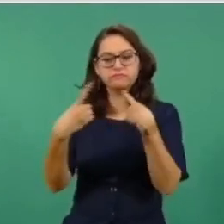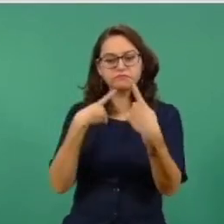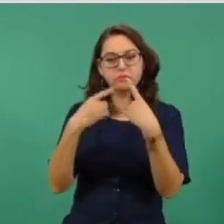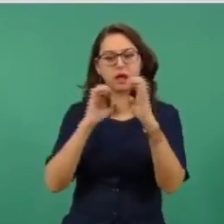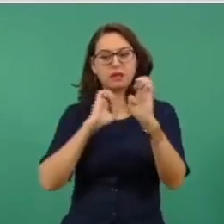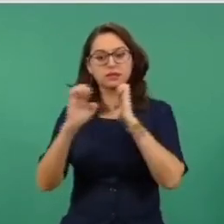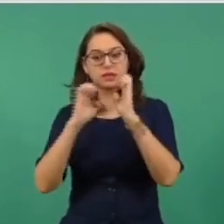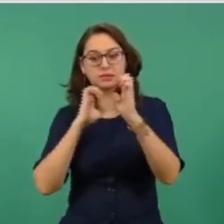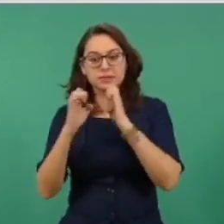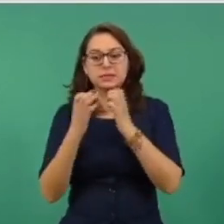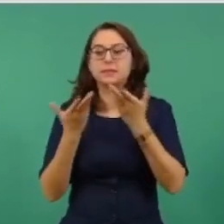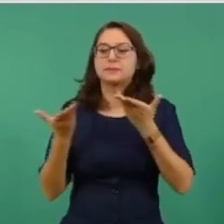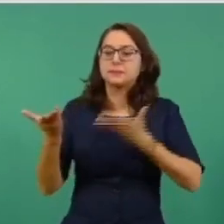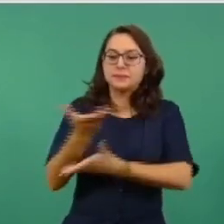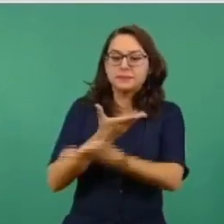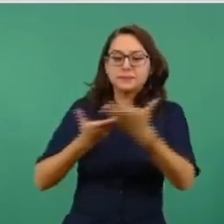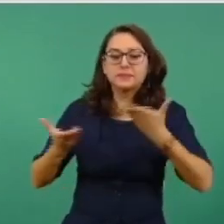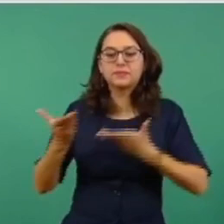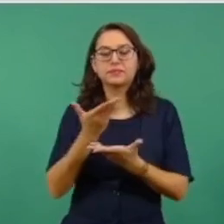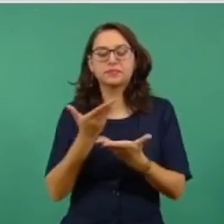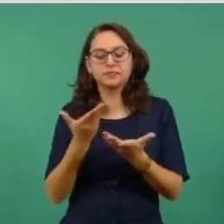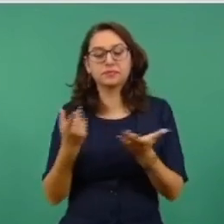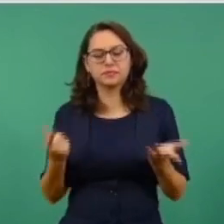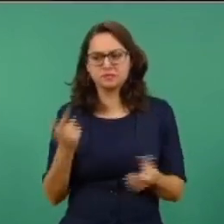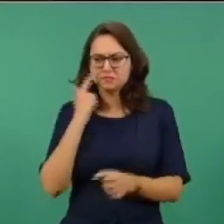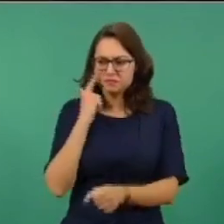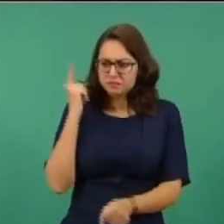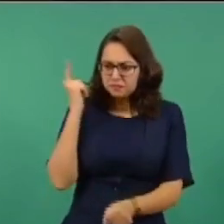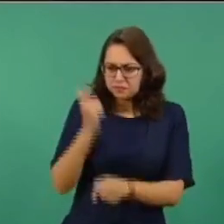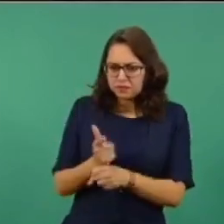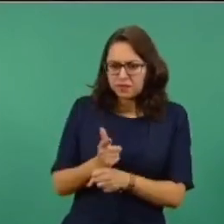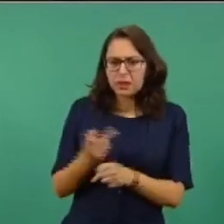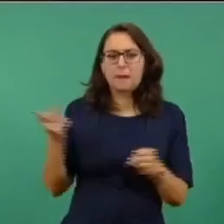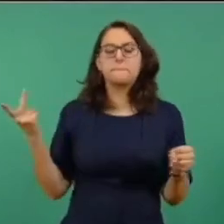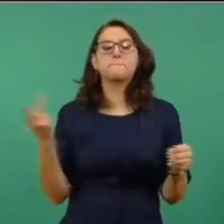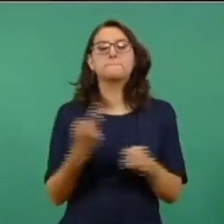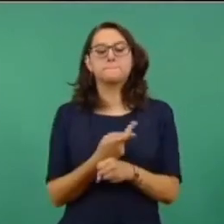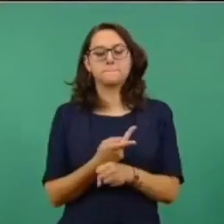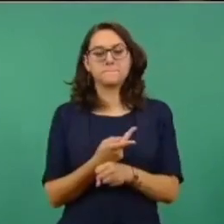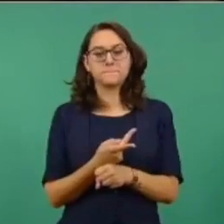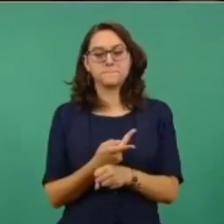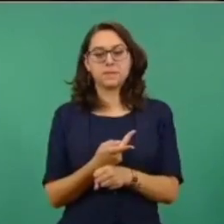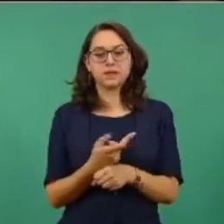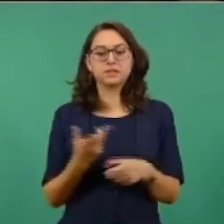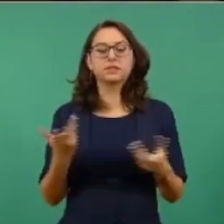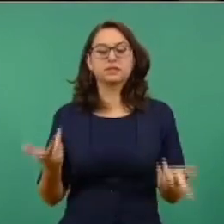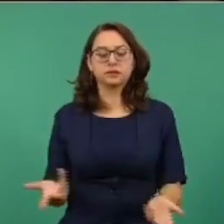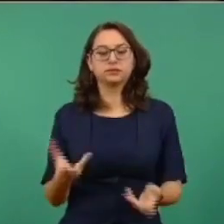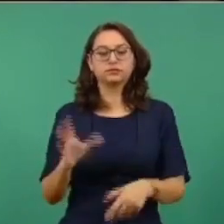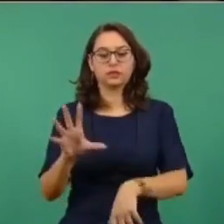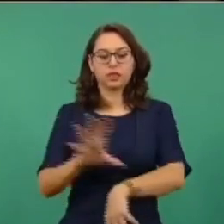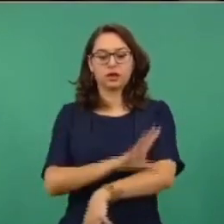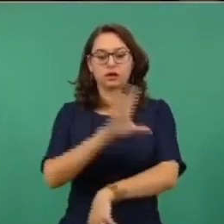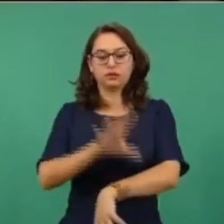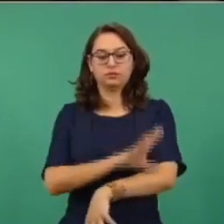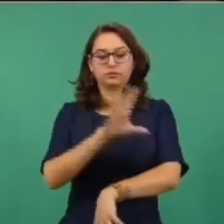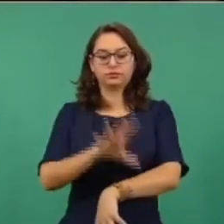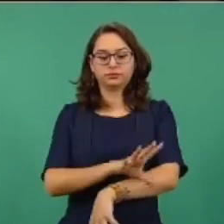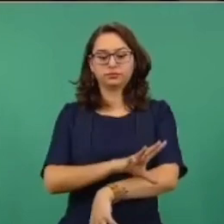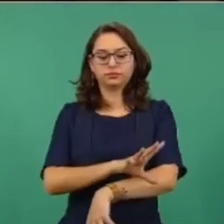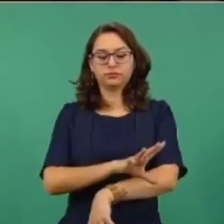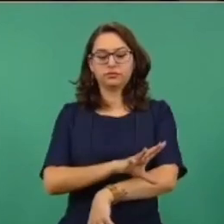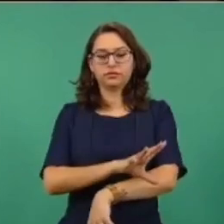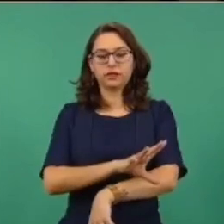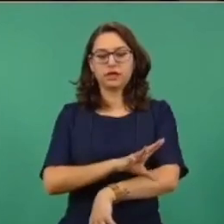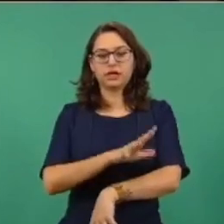a colación el dato que la transición energética se elevará a rango constitucional, que